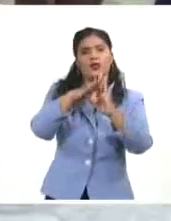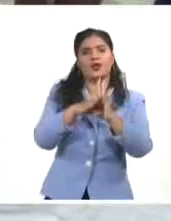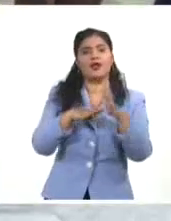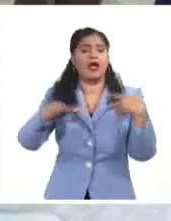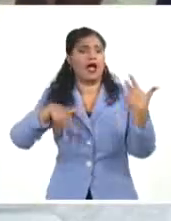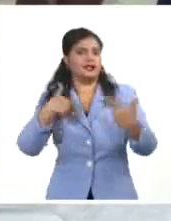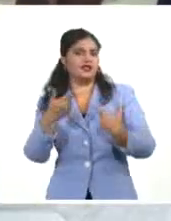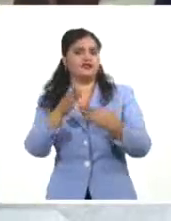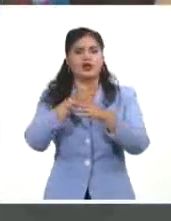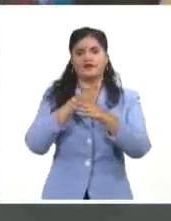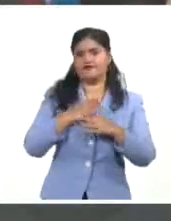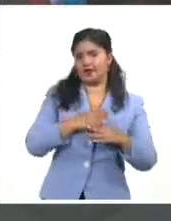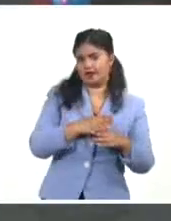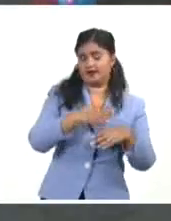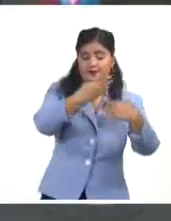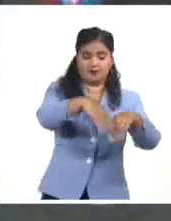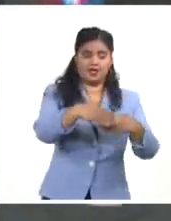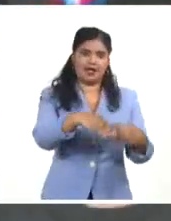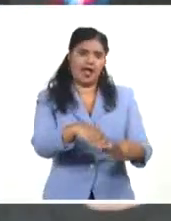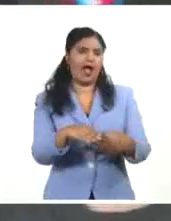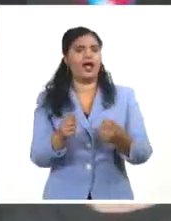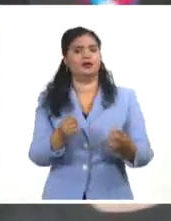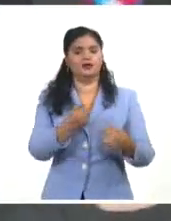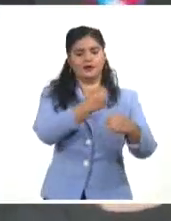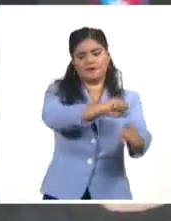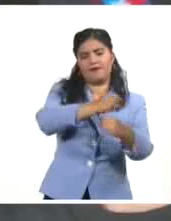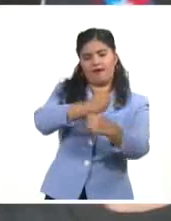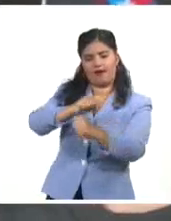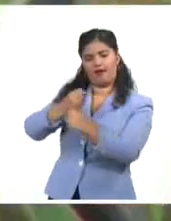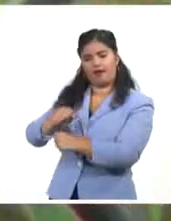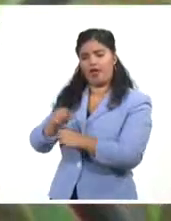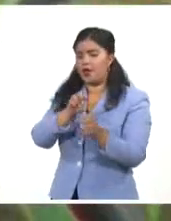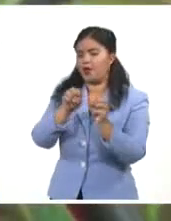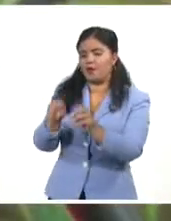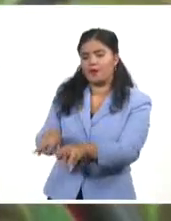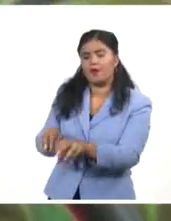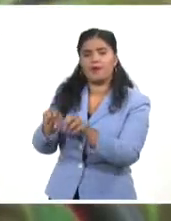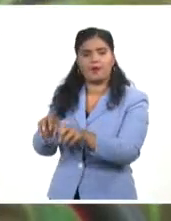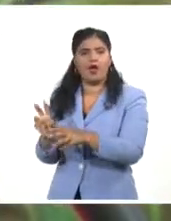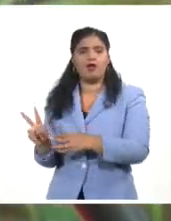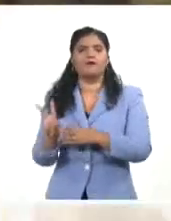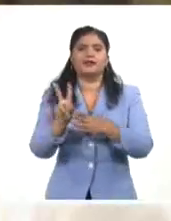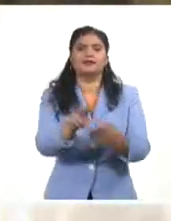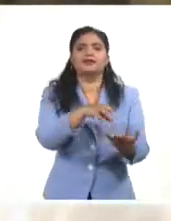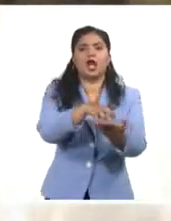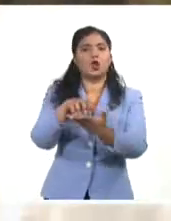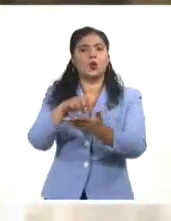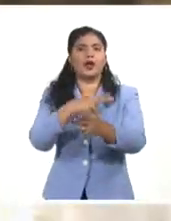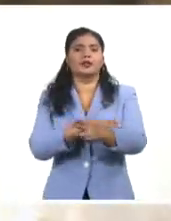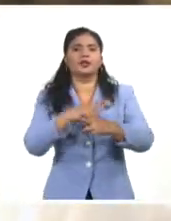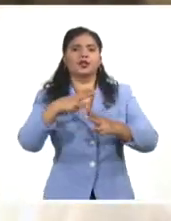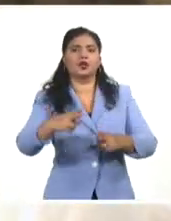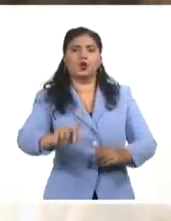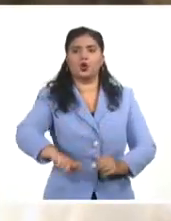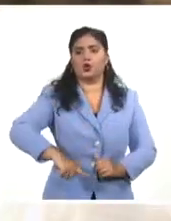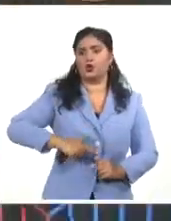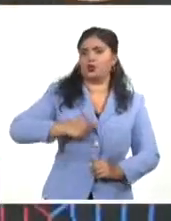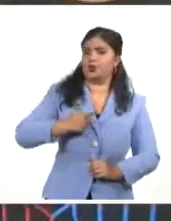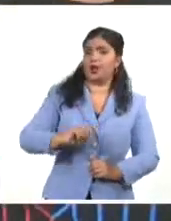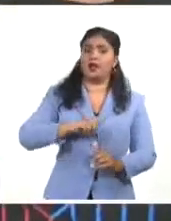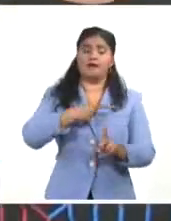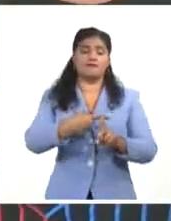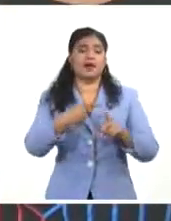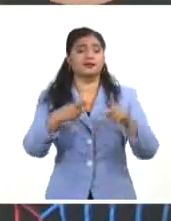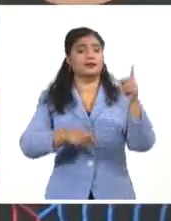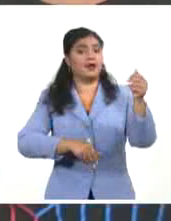incluye trabajos voluntarios y visitas a sitios de interés socioeconómico, cultural e histórico, además de la participación en